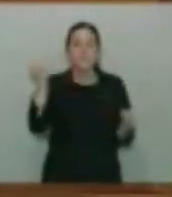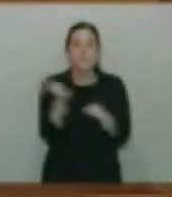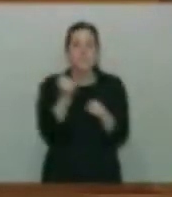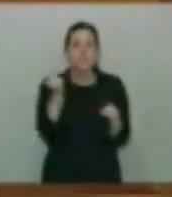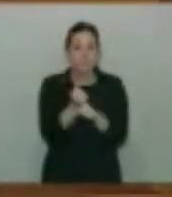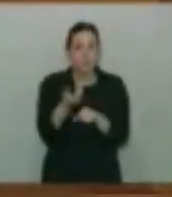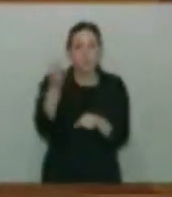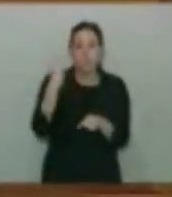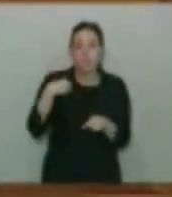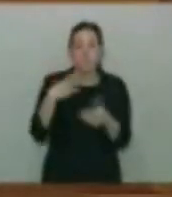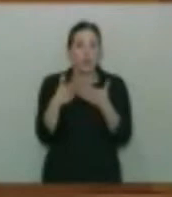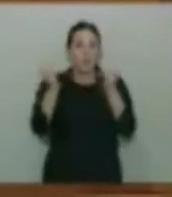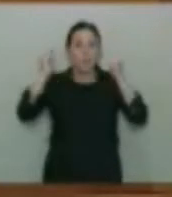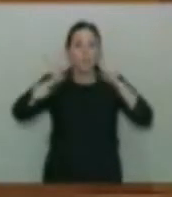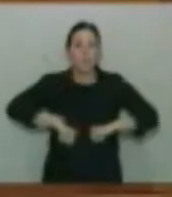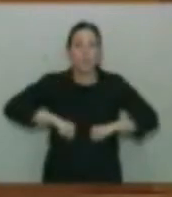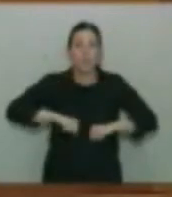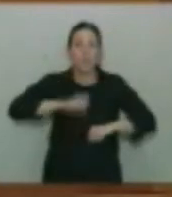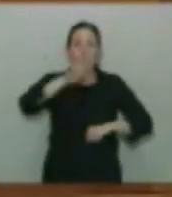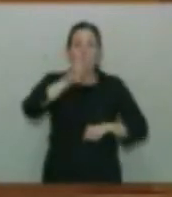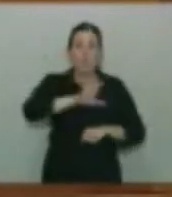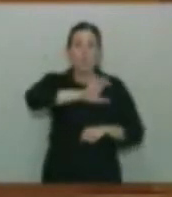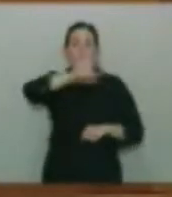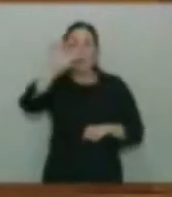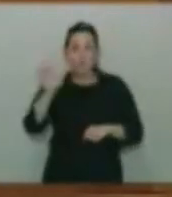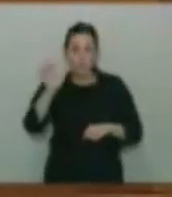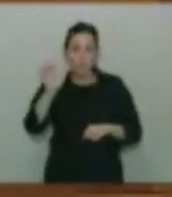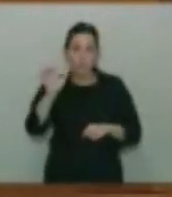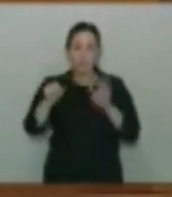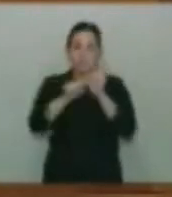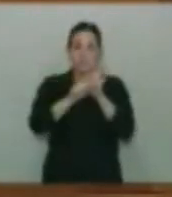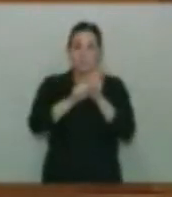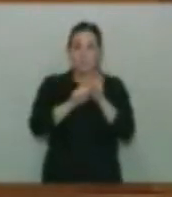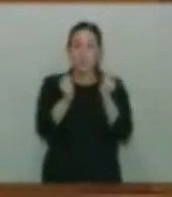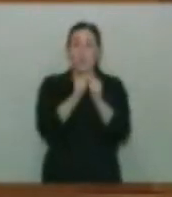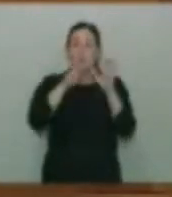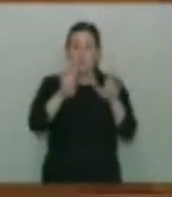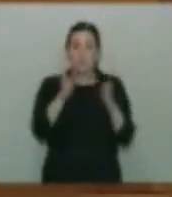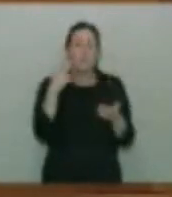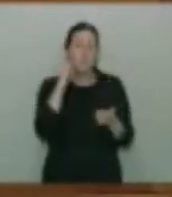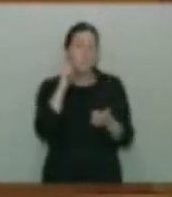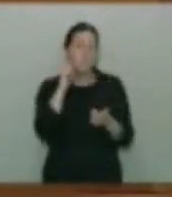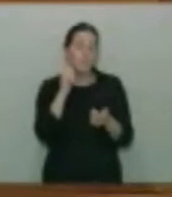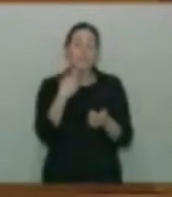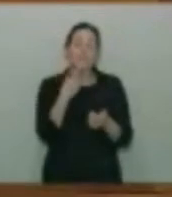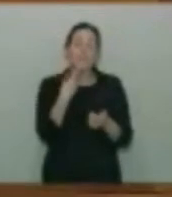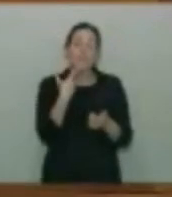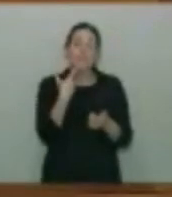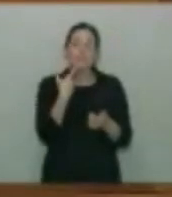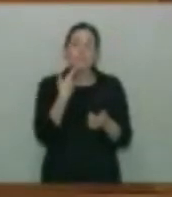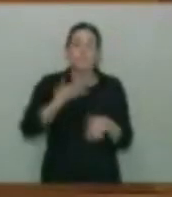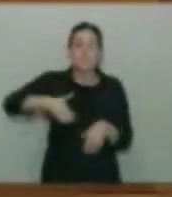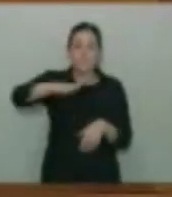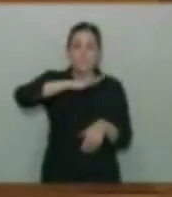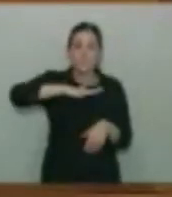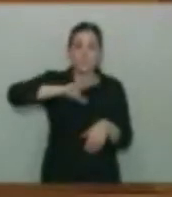Unión Europea, en concreto el artículo 29 de la Directiva 2006/54 de 5 de julio, donde establece que los Estados miembros tendrán en